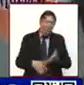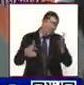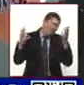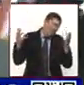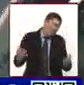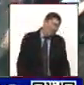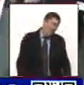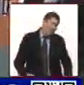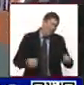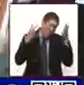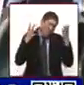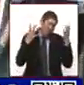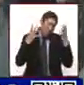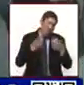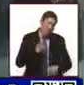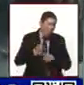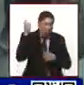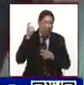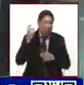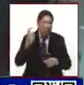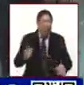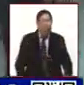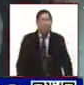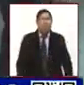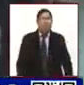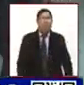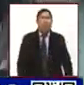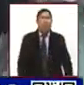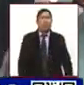el perjuicio de la ciudadanía.